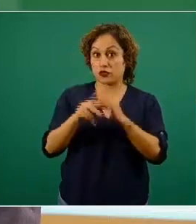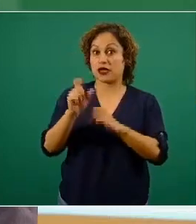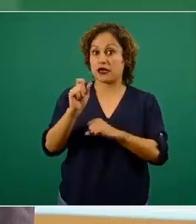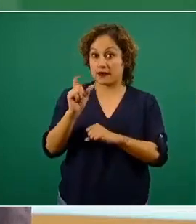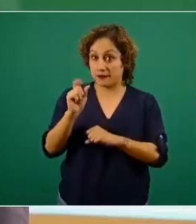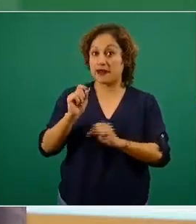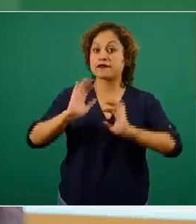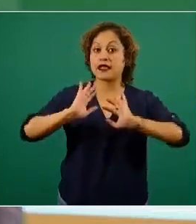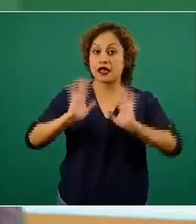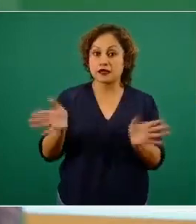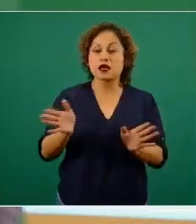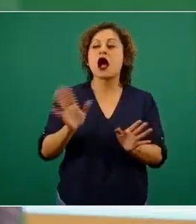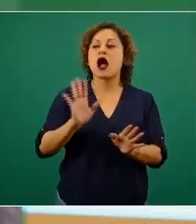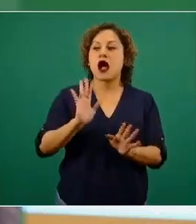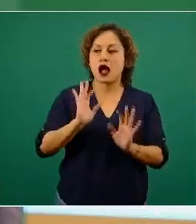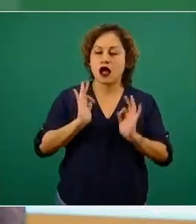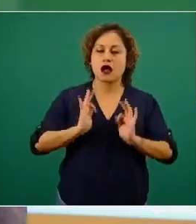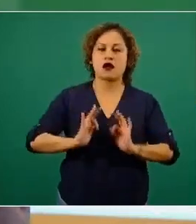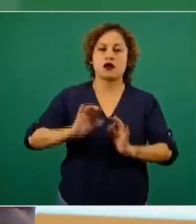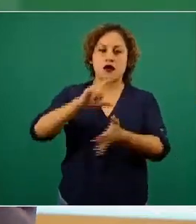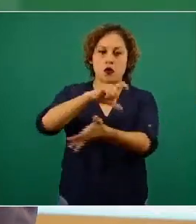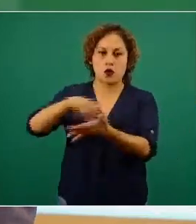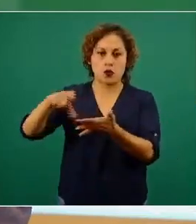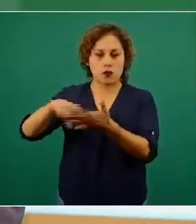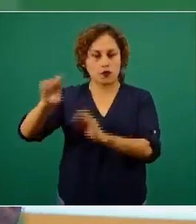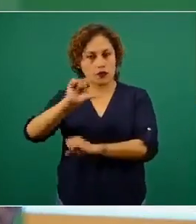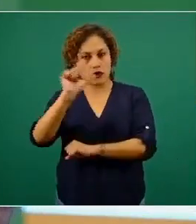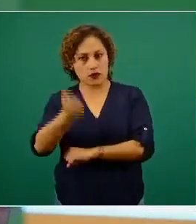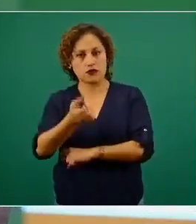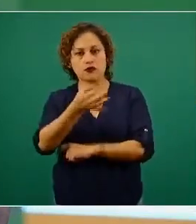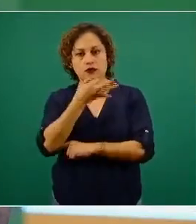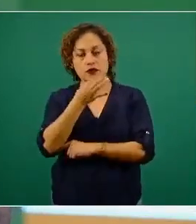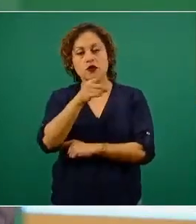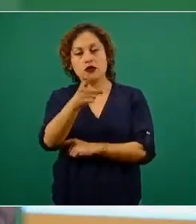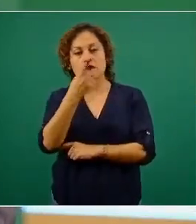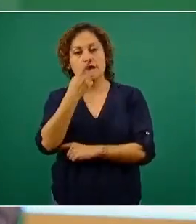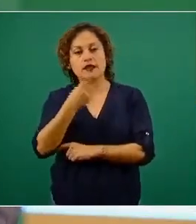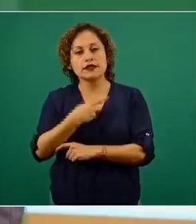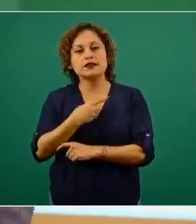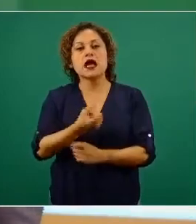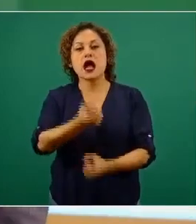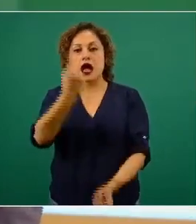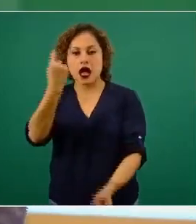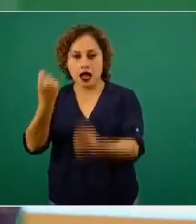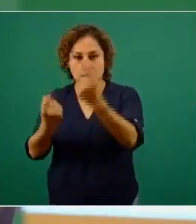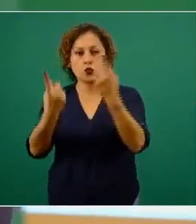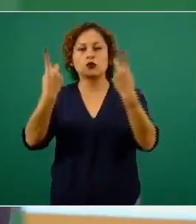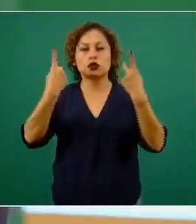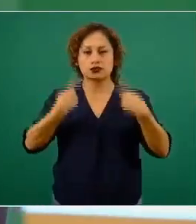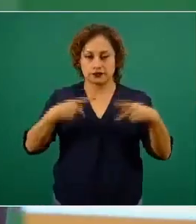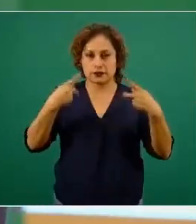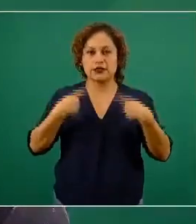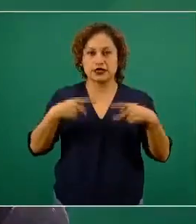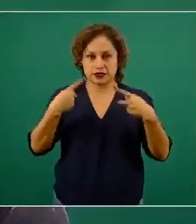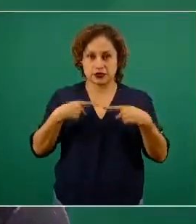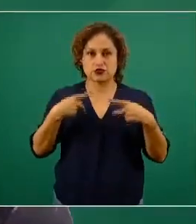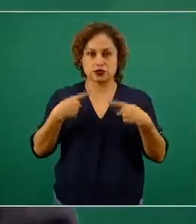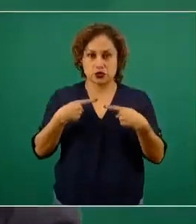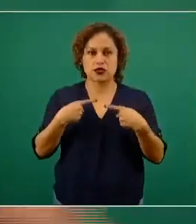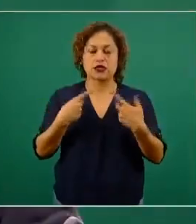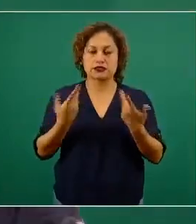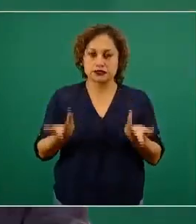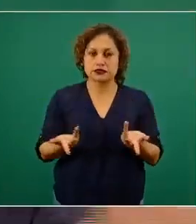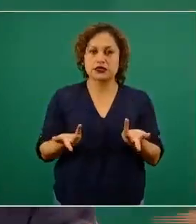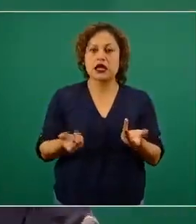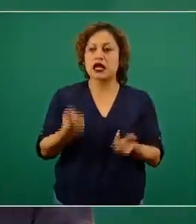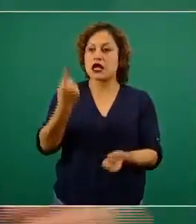me comentaba ayer que en algunos casos hay personas a las que en instituciones públicas se les sigue pidiendo a la familia: ve